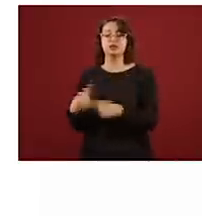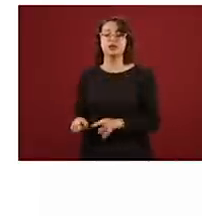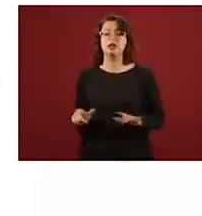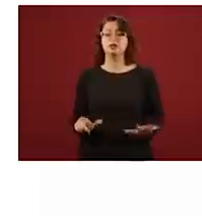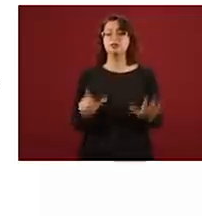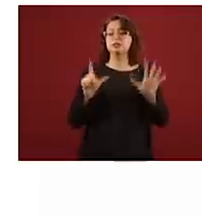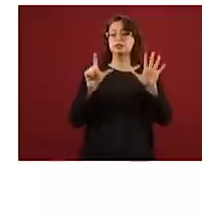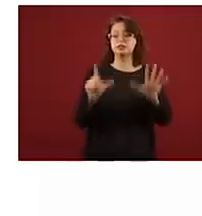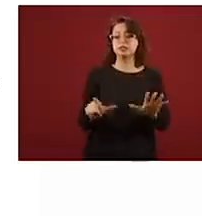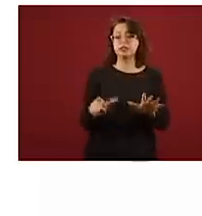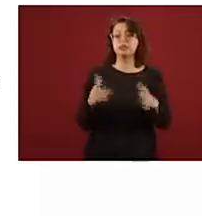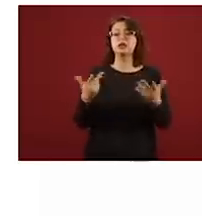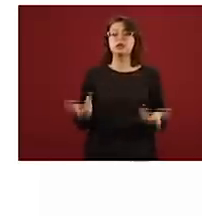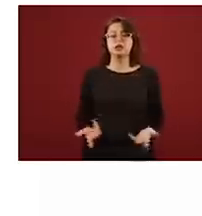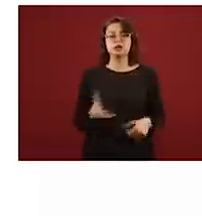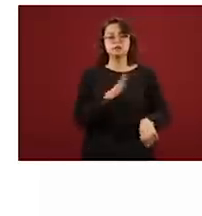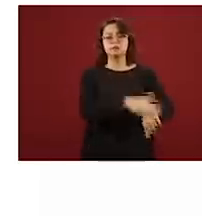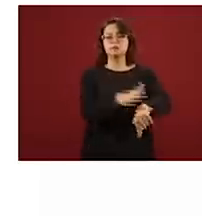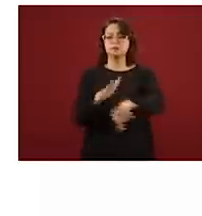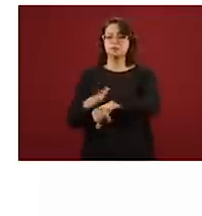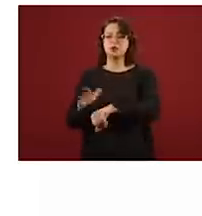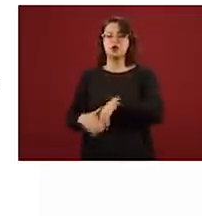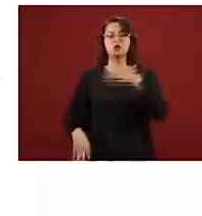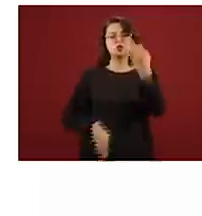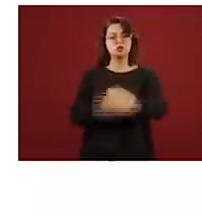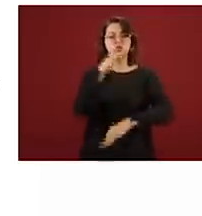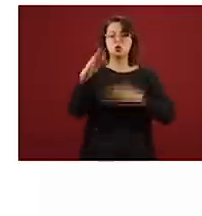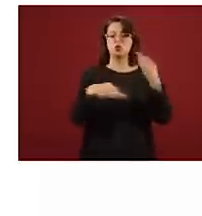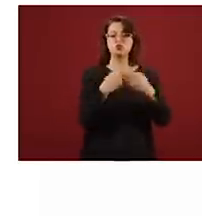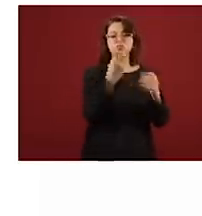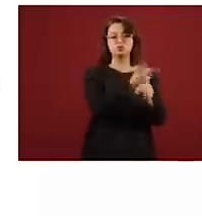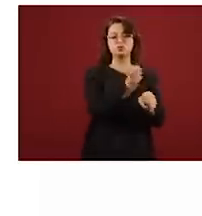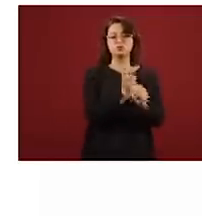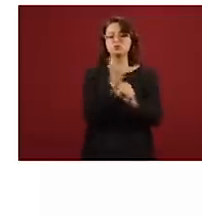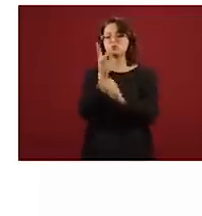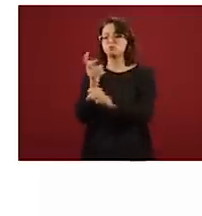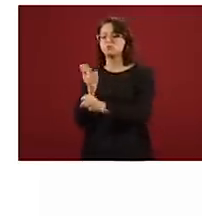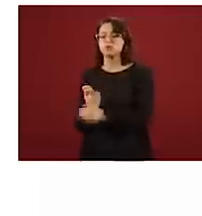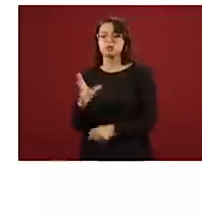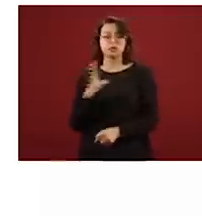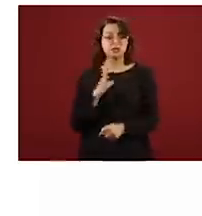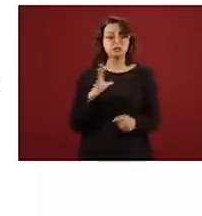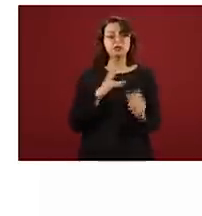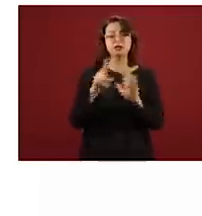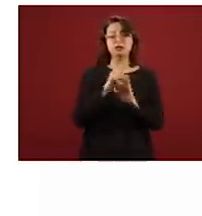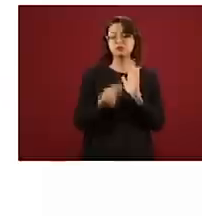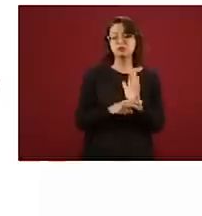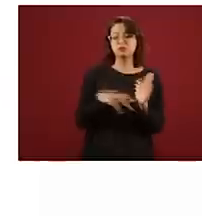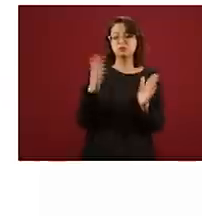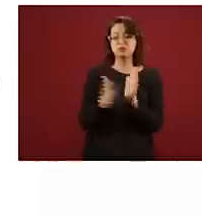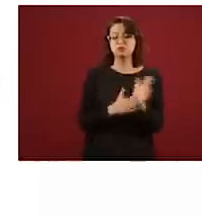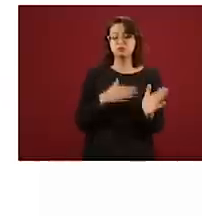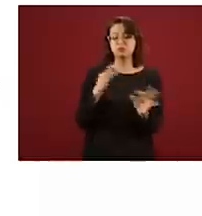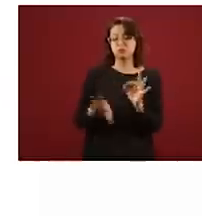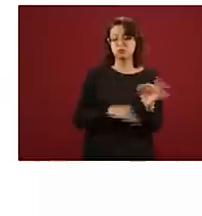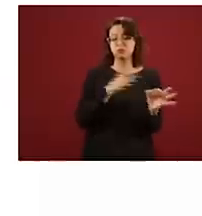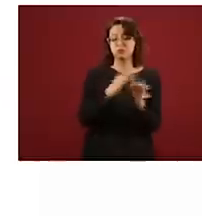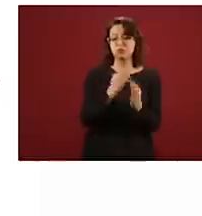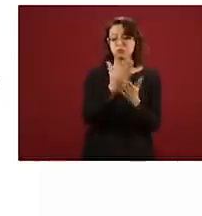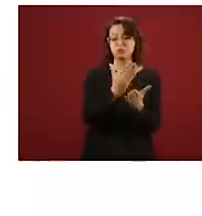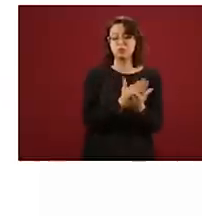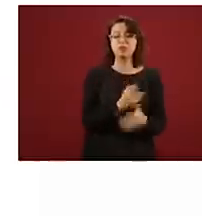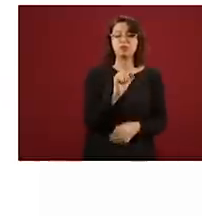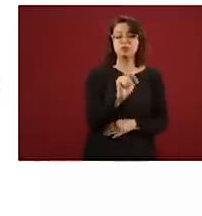extender una invitación a todos los interesados que cumplan con los requisitos y la normativa vigente. Del 20 al 24